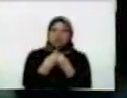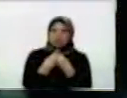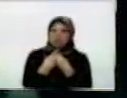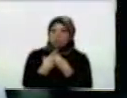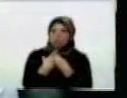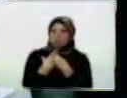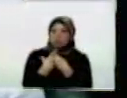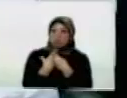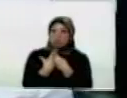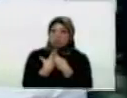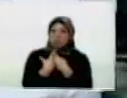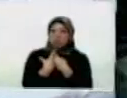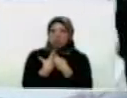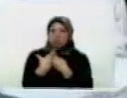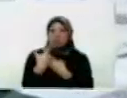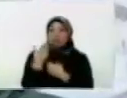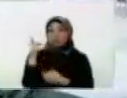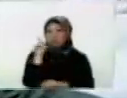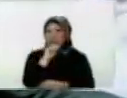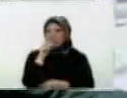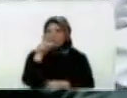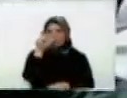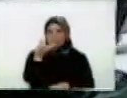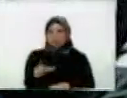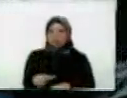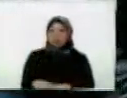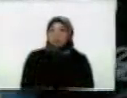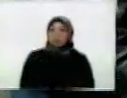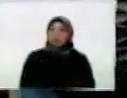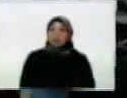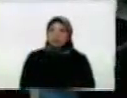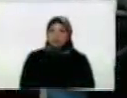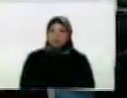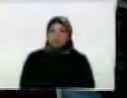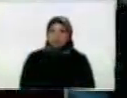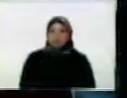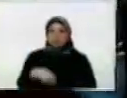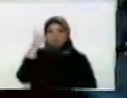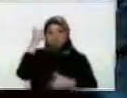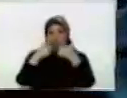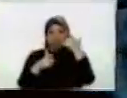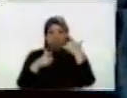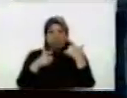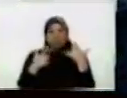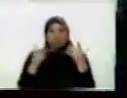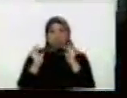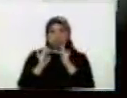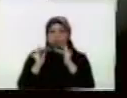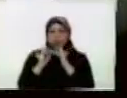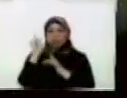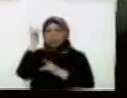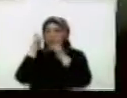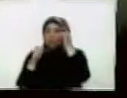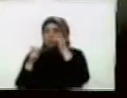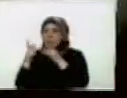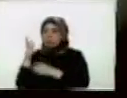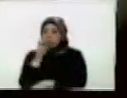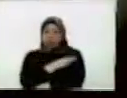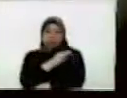camarada, me dice: Campo, mi capitán Chávez quiere hablar contigo. Y así